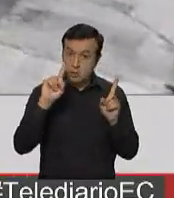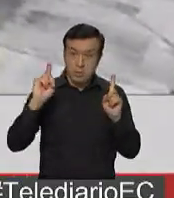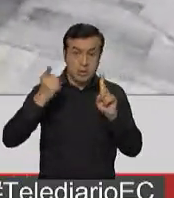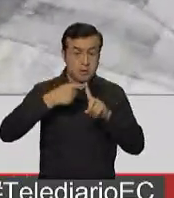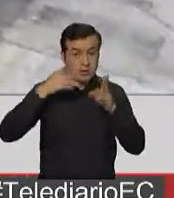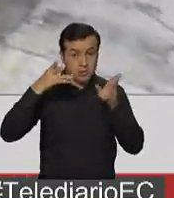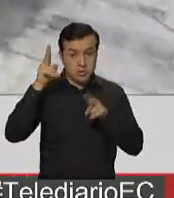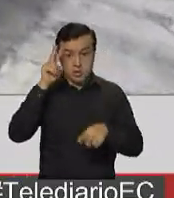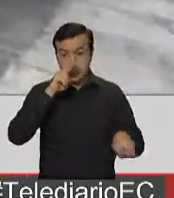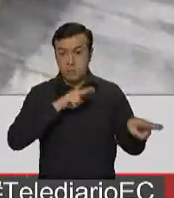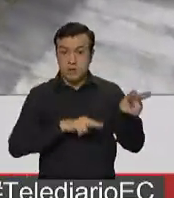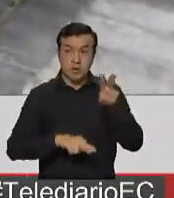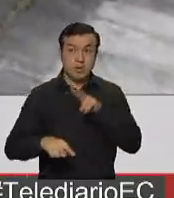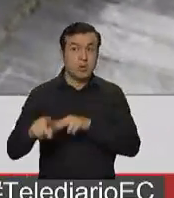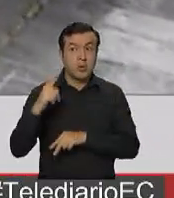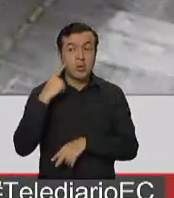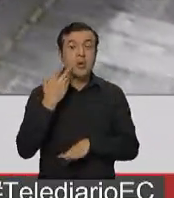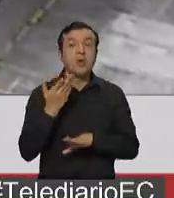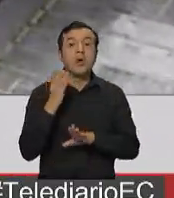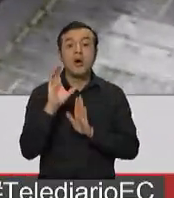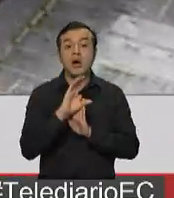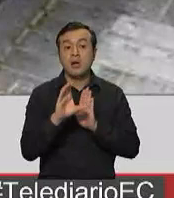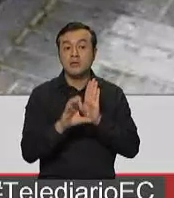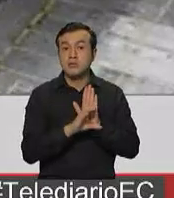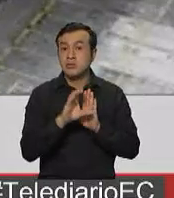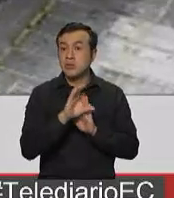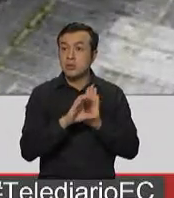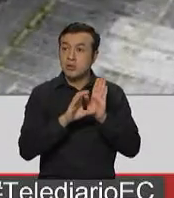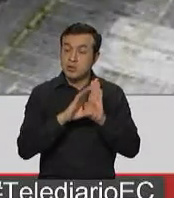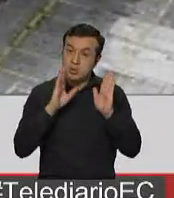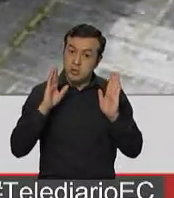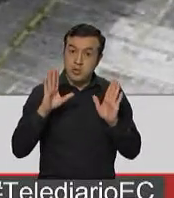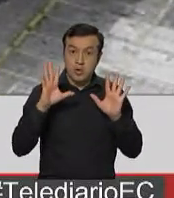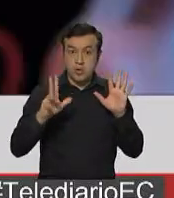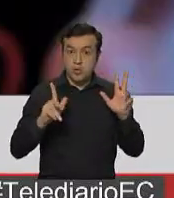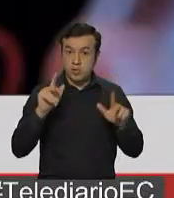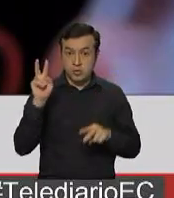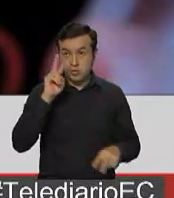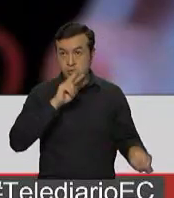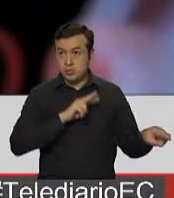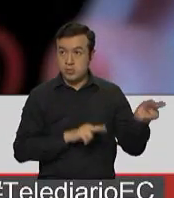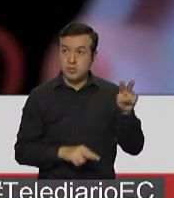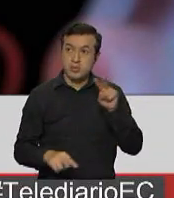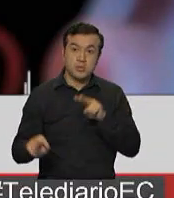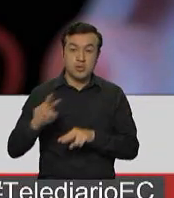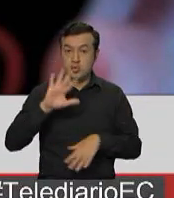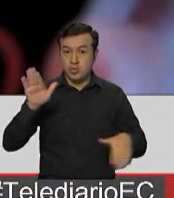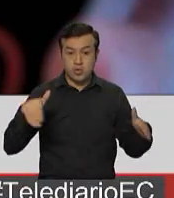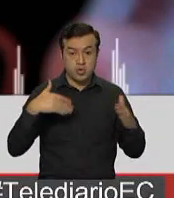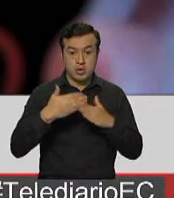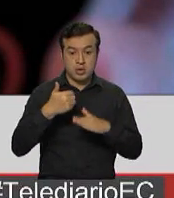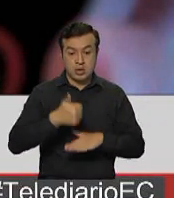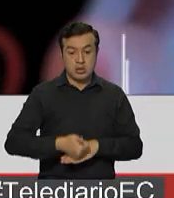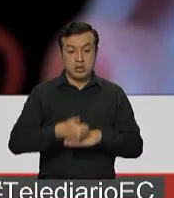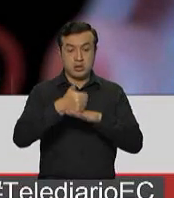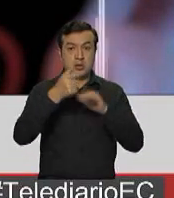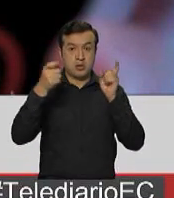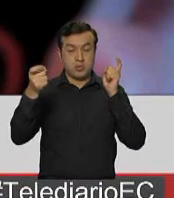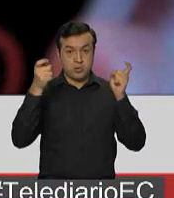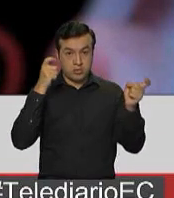de lo que corresponde hacer con una actitud de cero tolerancia a la corrupción. Todas las autoridades de